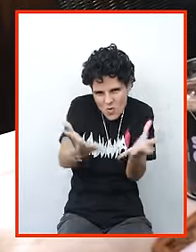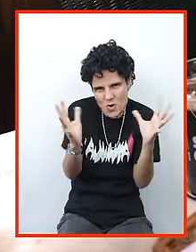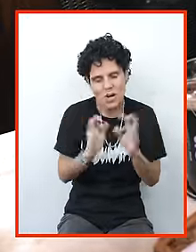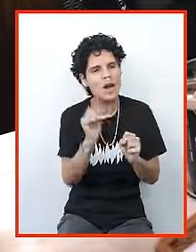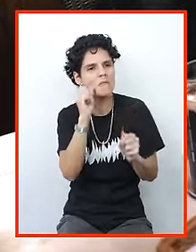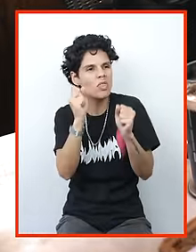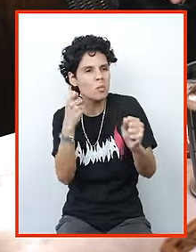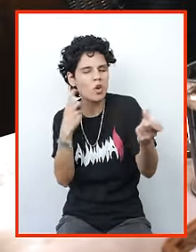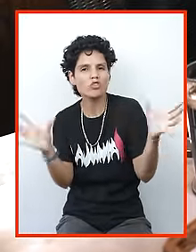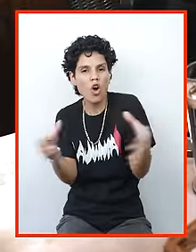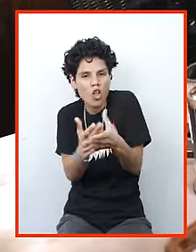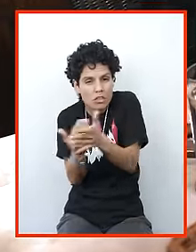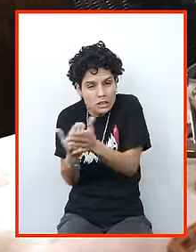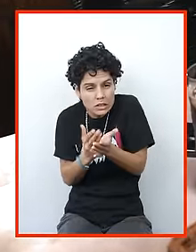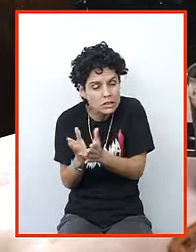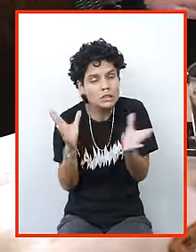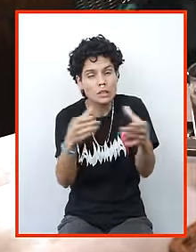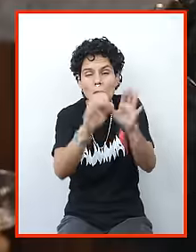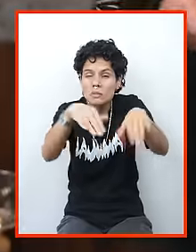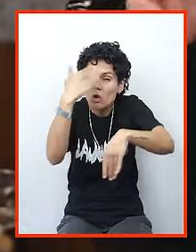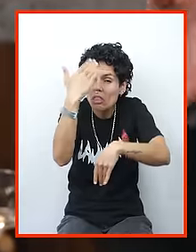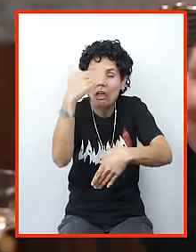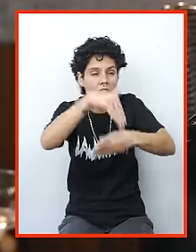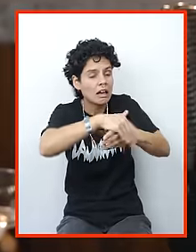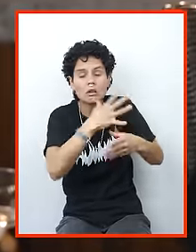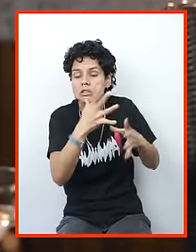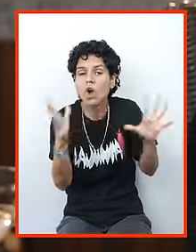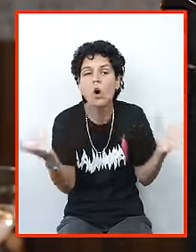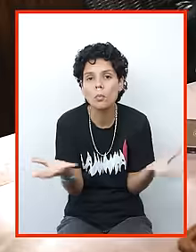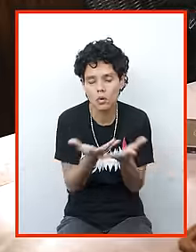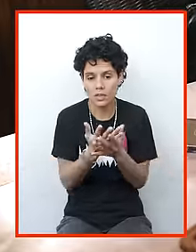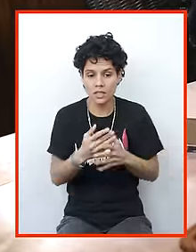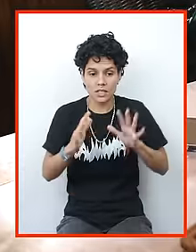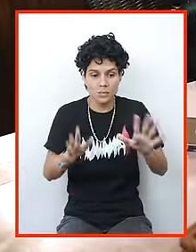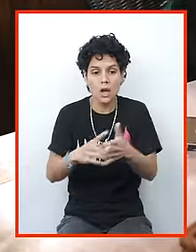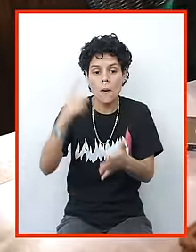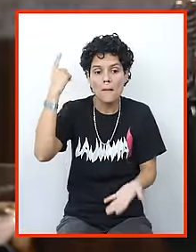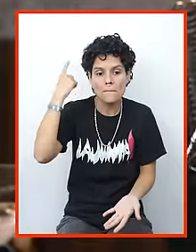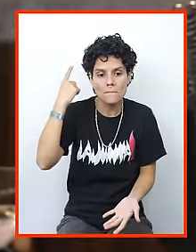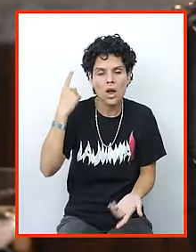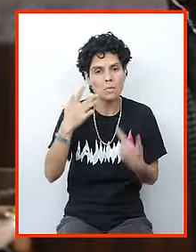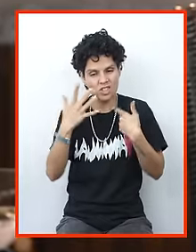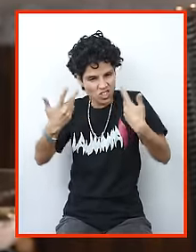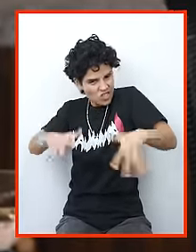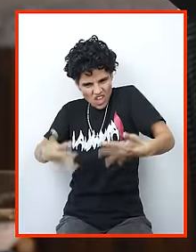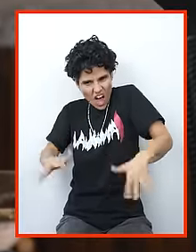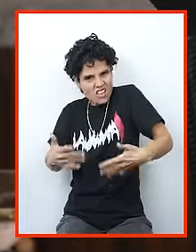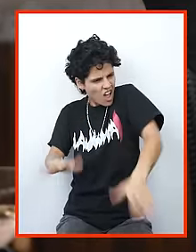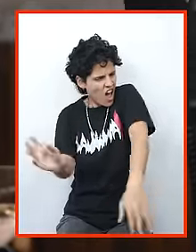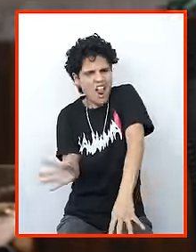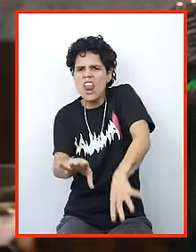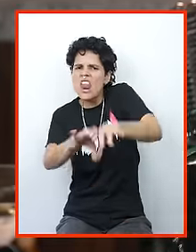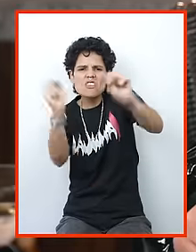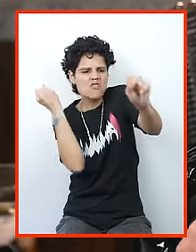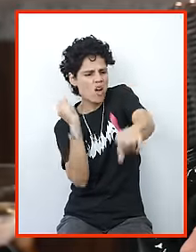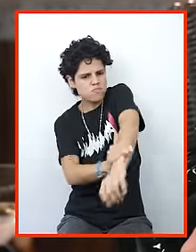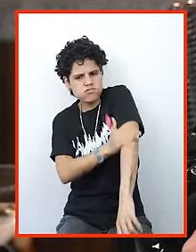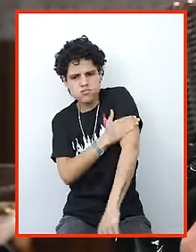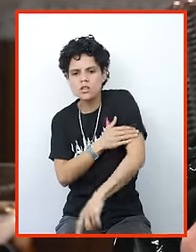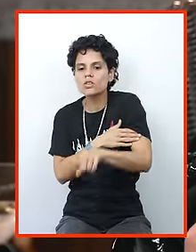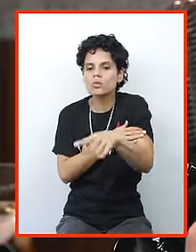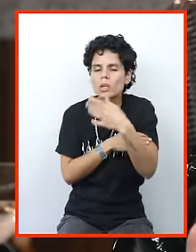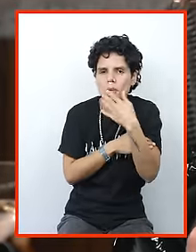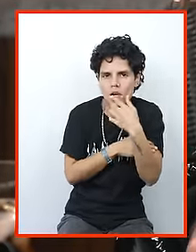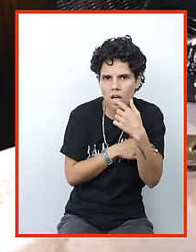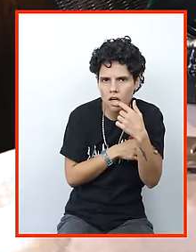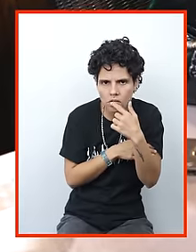fórmula de que todos nos tatuar en conjunto ese mismo día, esa misma tarde, no sé cómo vamos a sacar. Y ese es el problema, porque por mí yo estaría rayado, hermano. Estaría rayado entero. ¿Tú